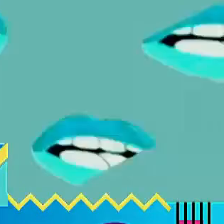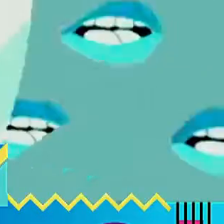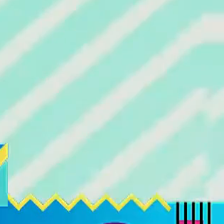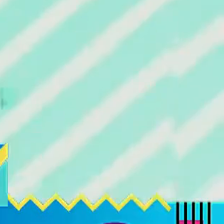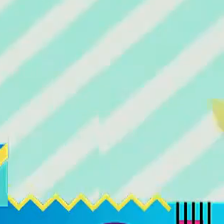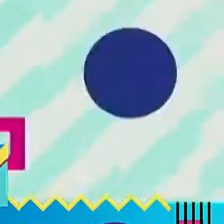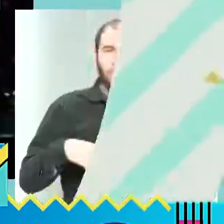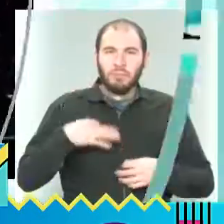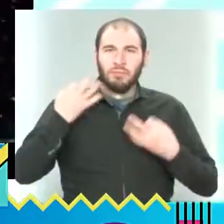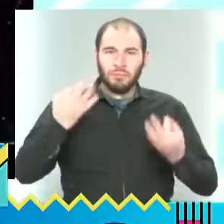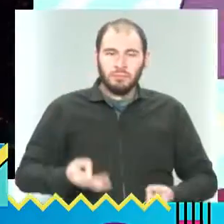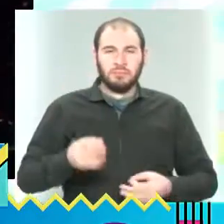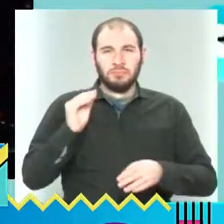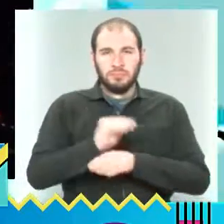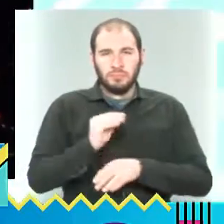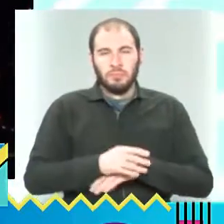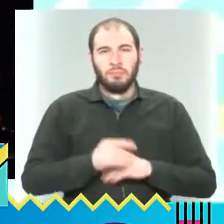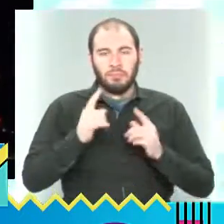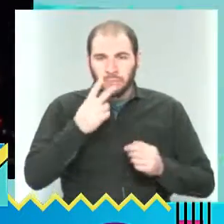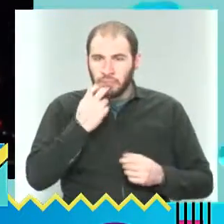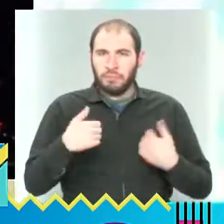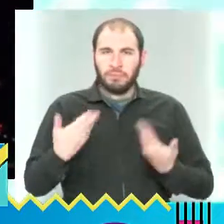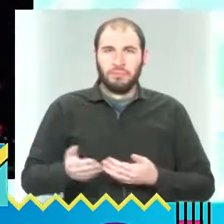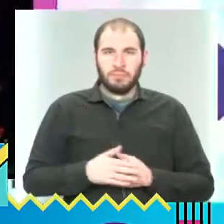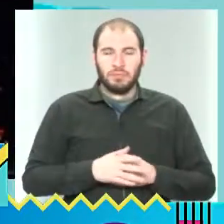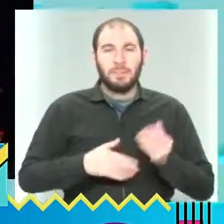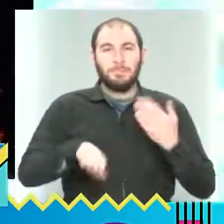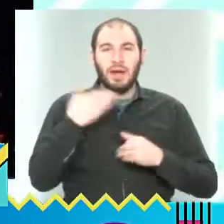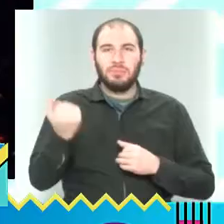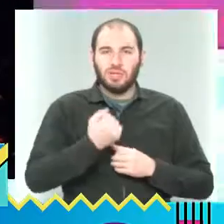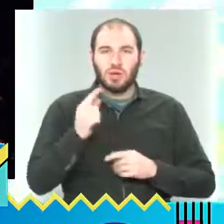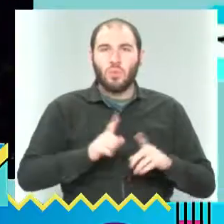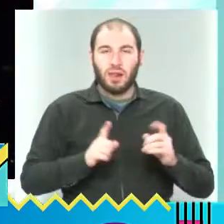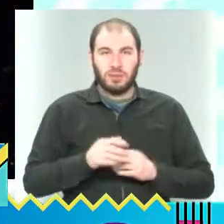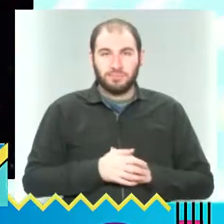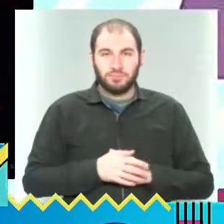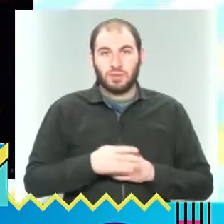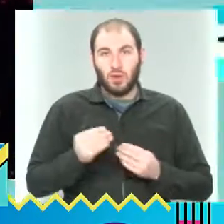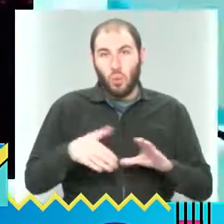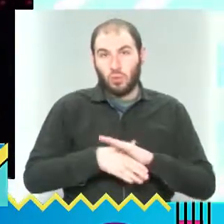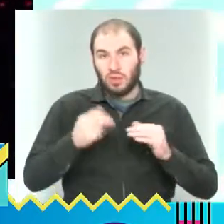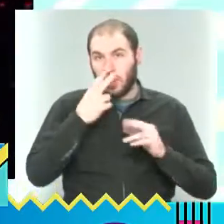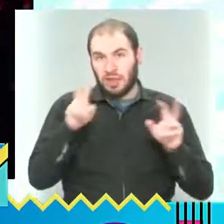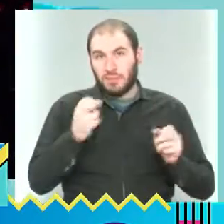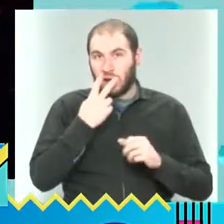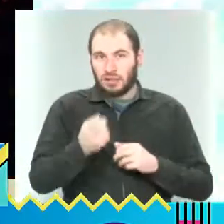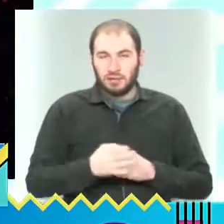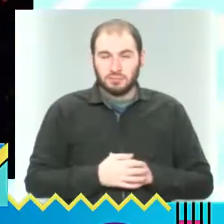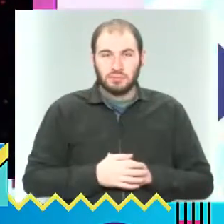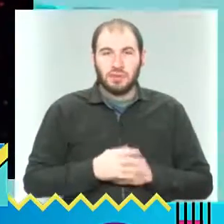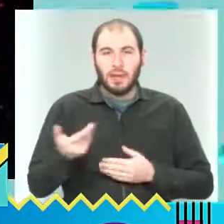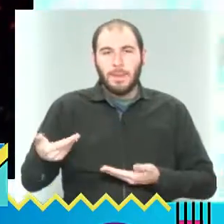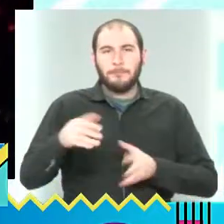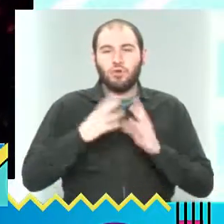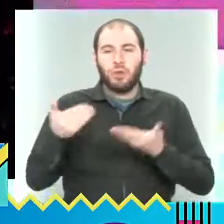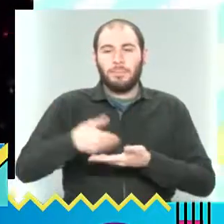digna, para darle alimentación, para darle energía. Entonces, la clave fundamentalmente también justamente es la energía. ¿Y qué está demandando